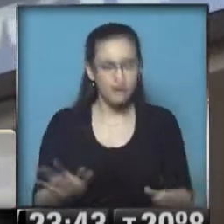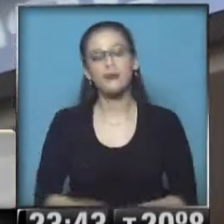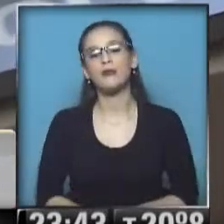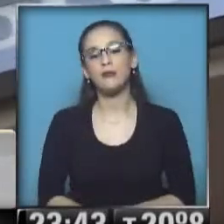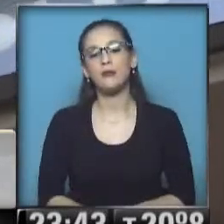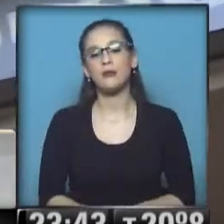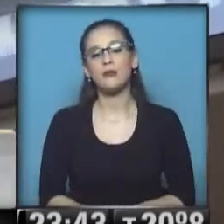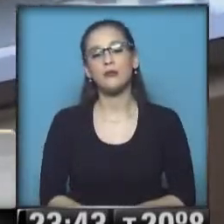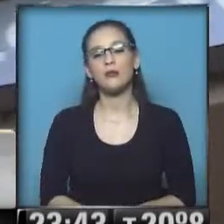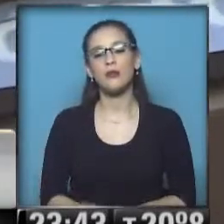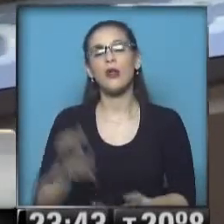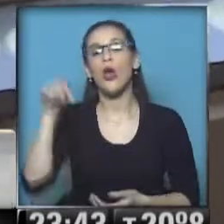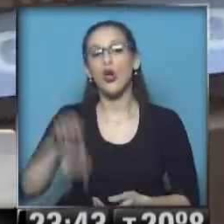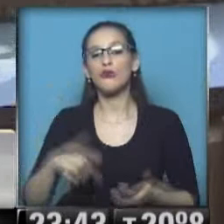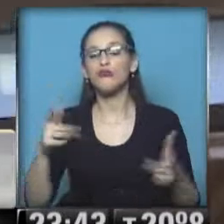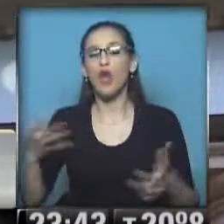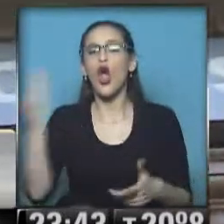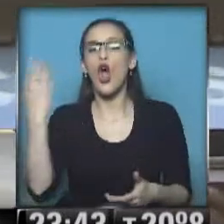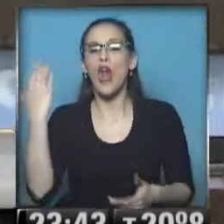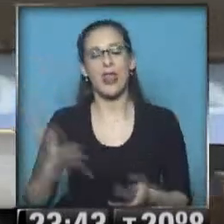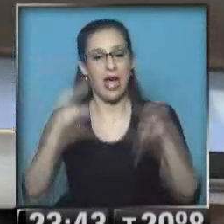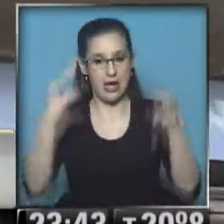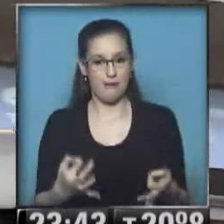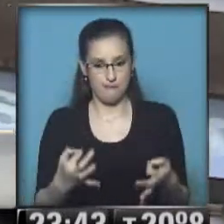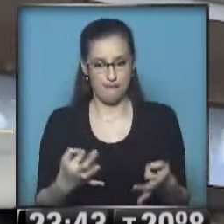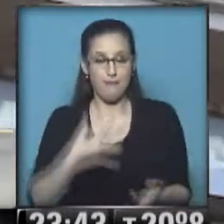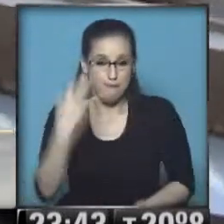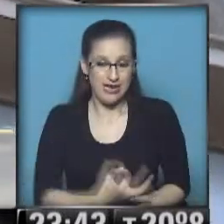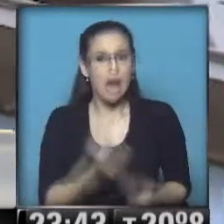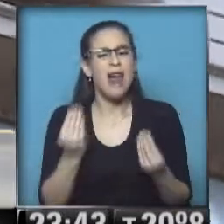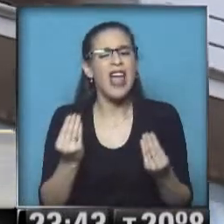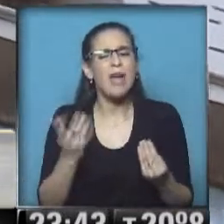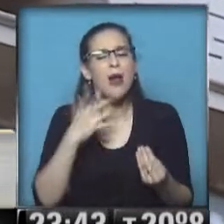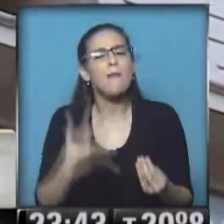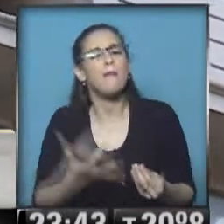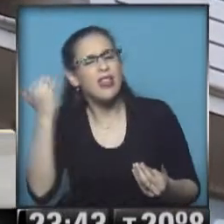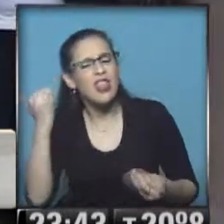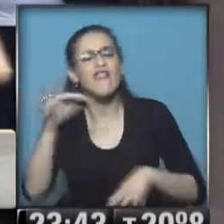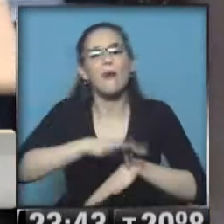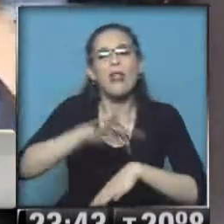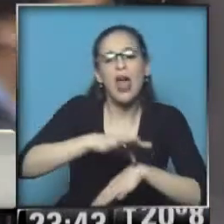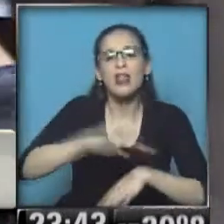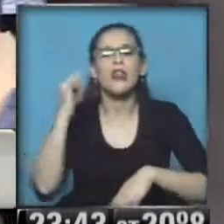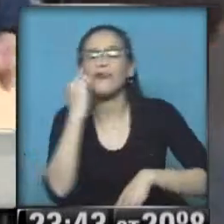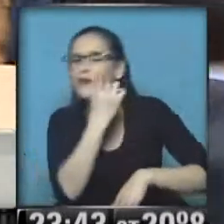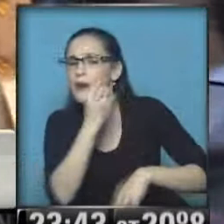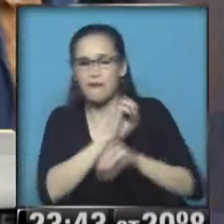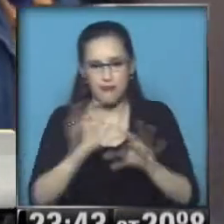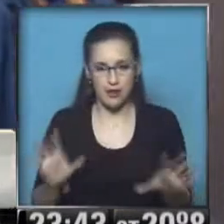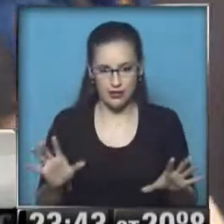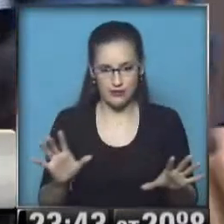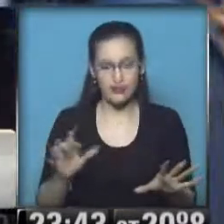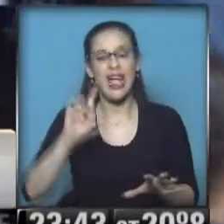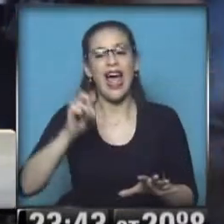una jornada especial, en forma gratuita, para detectar cataratas destinada a mayores de 60 años.